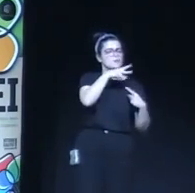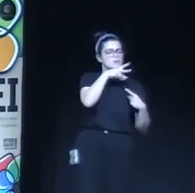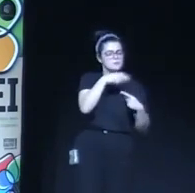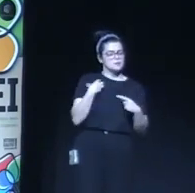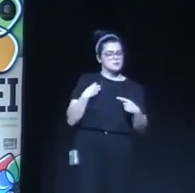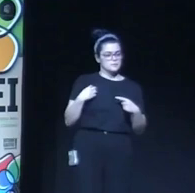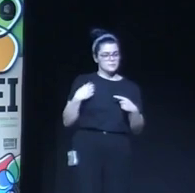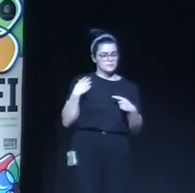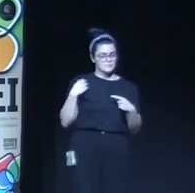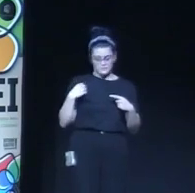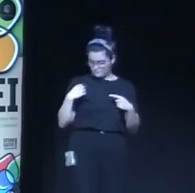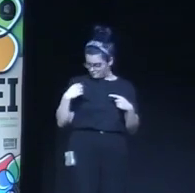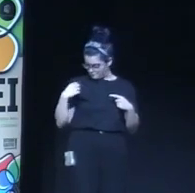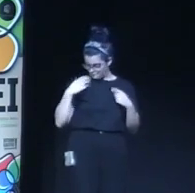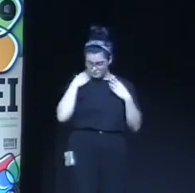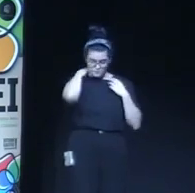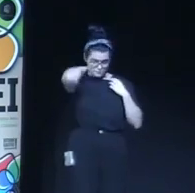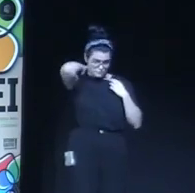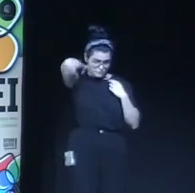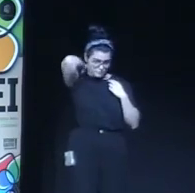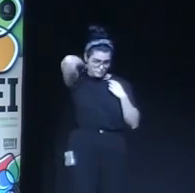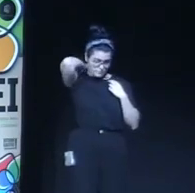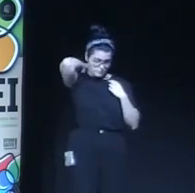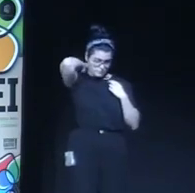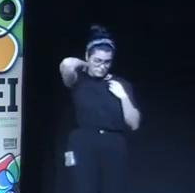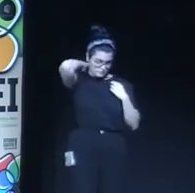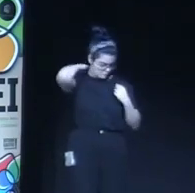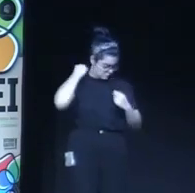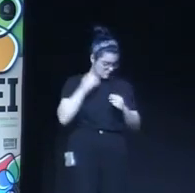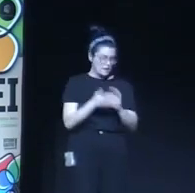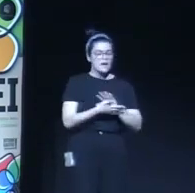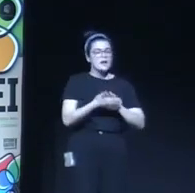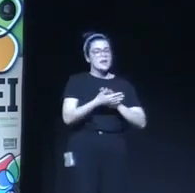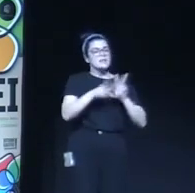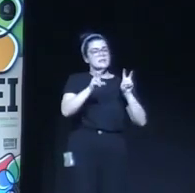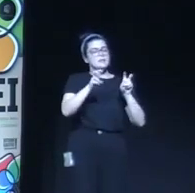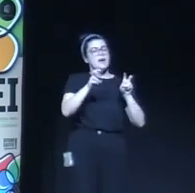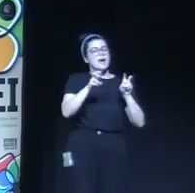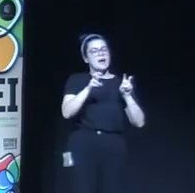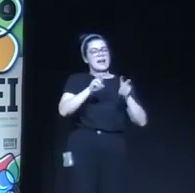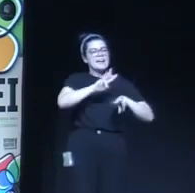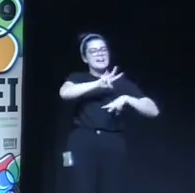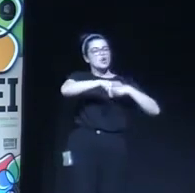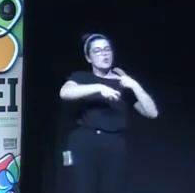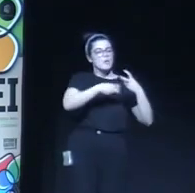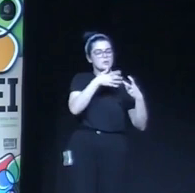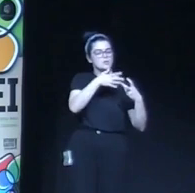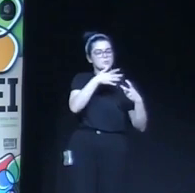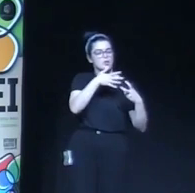mucho de renovables, porque renuevan el plástico